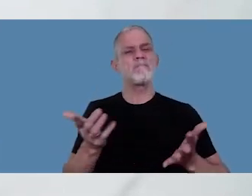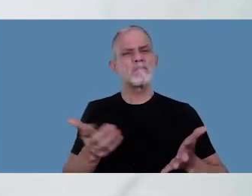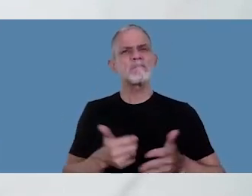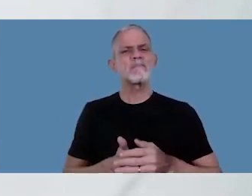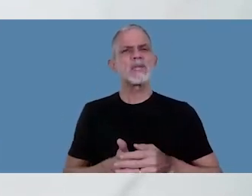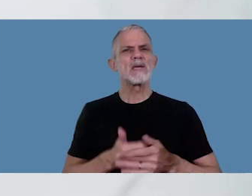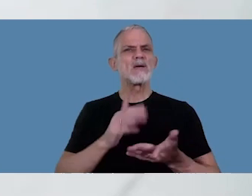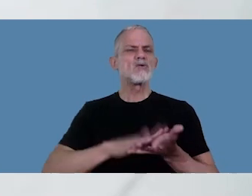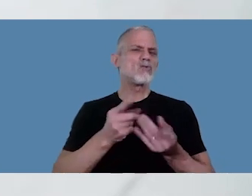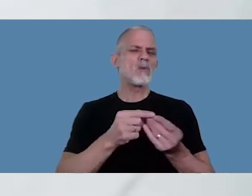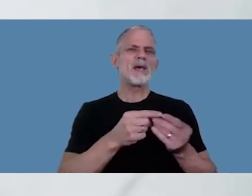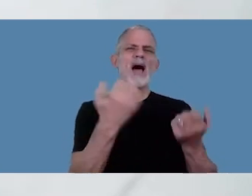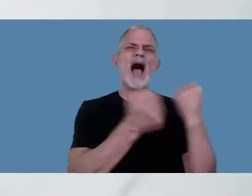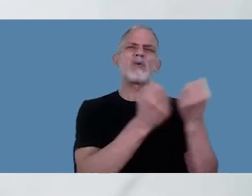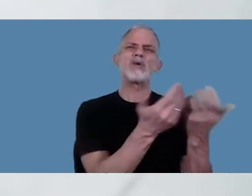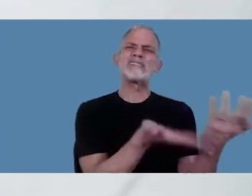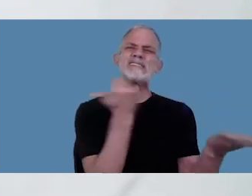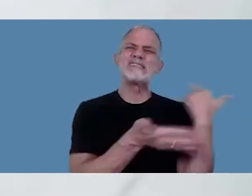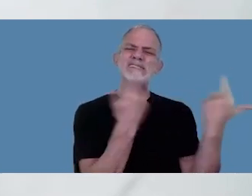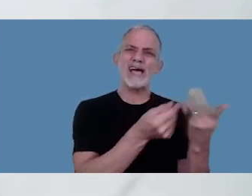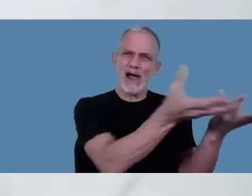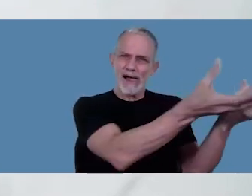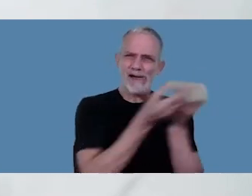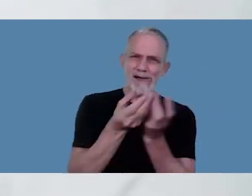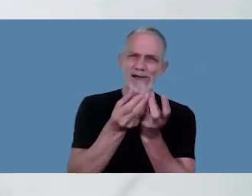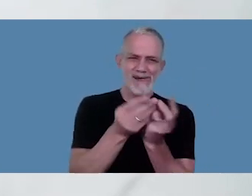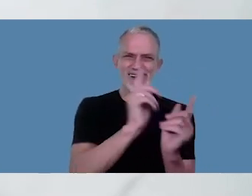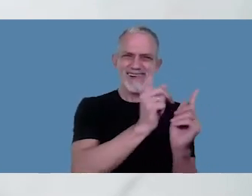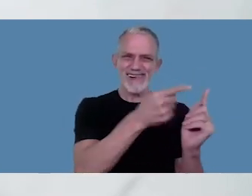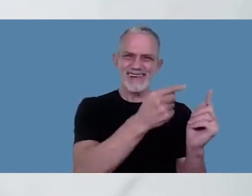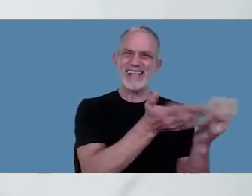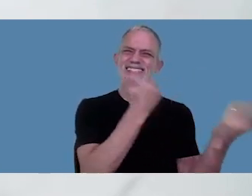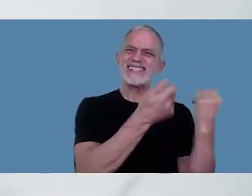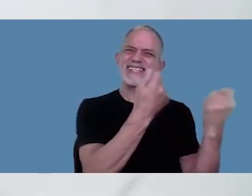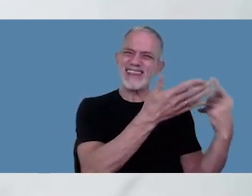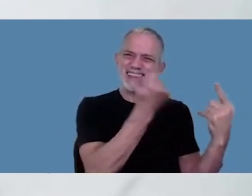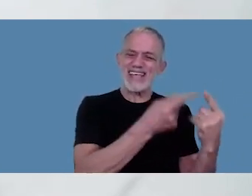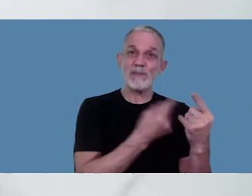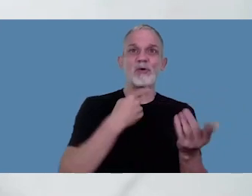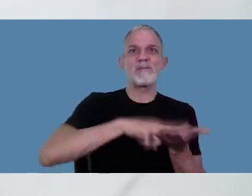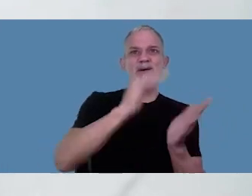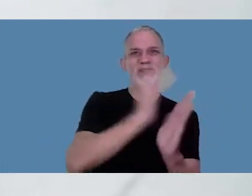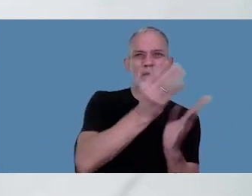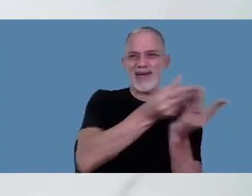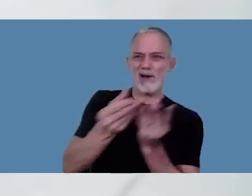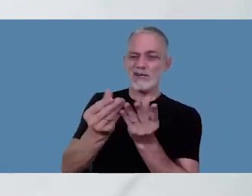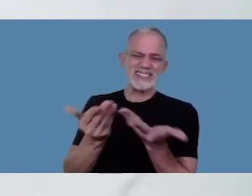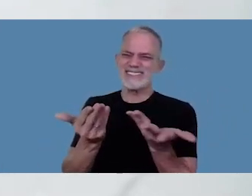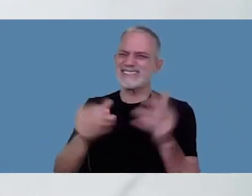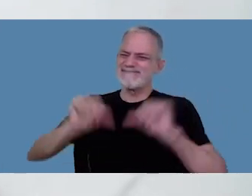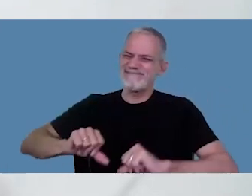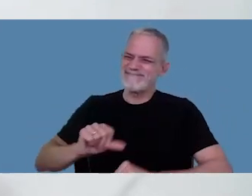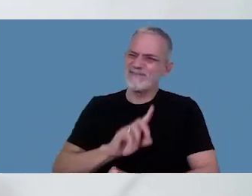sobre desguace y reutilización de piezas y demás de transporte, que no funcionó, hubo todo ahí